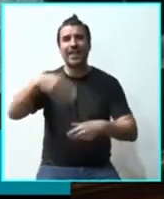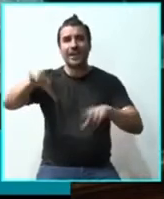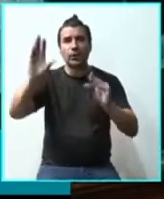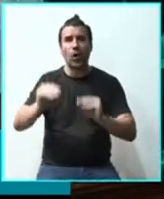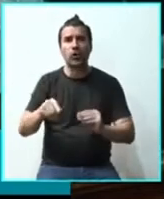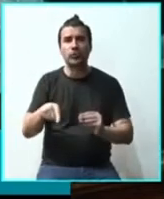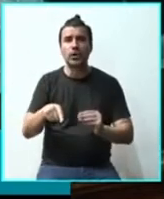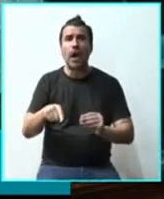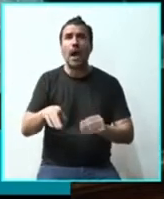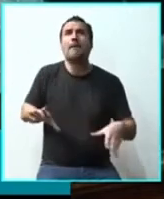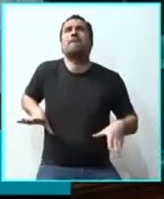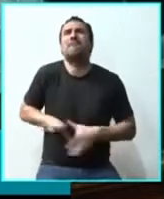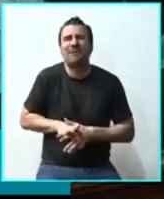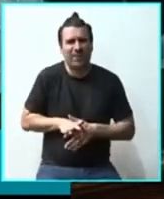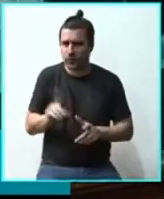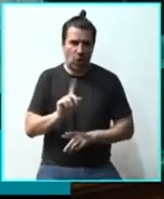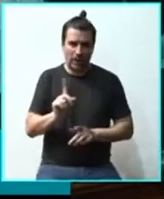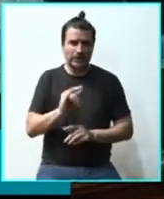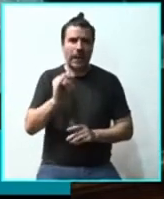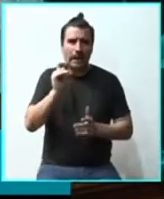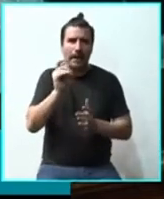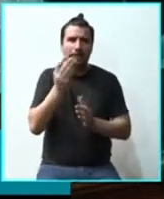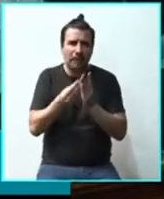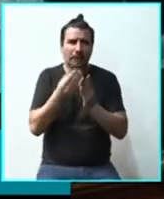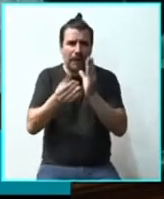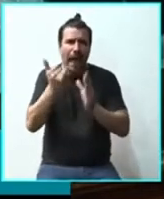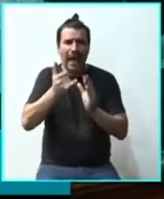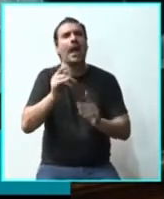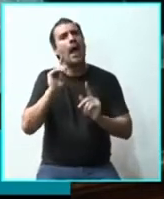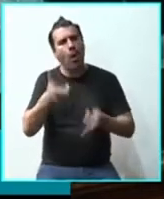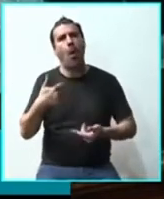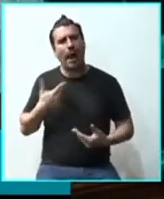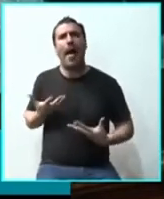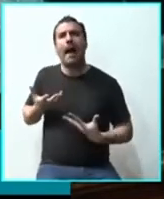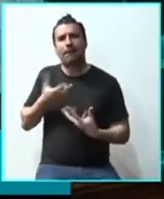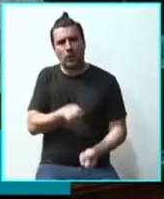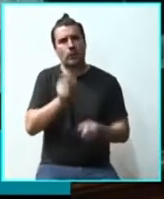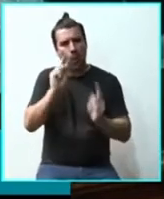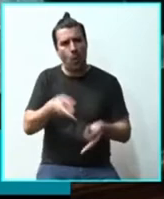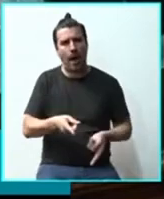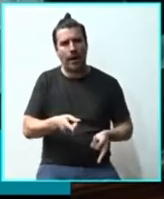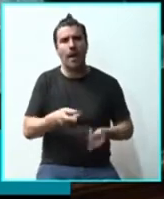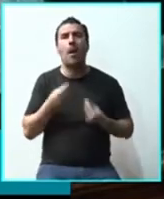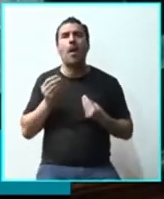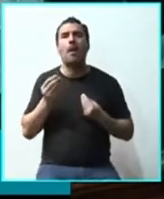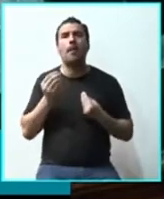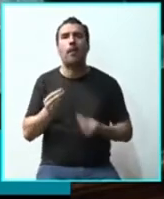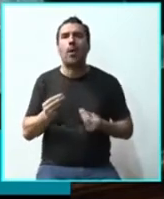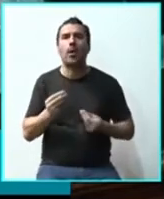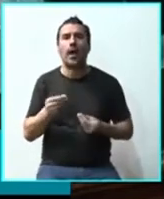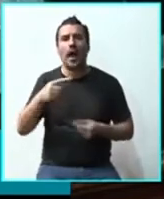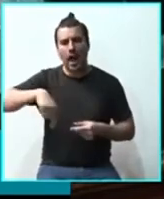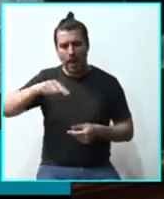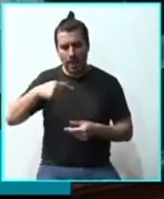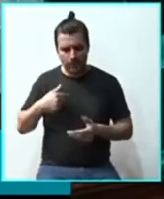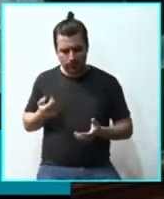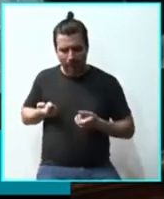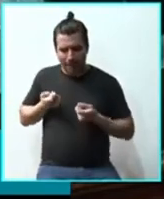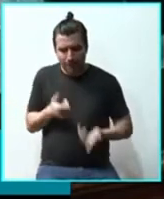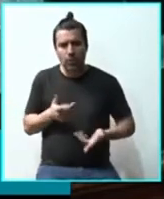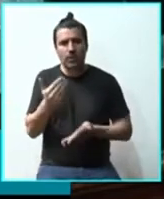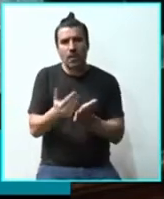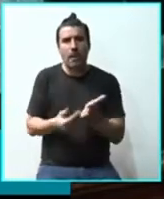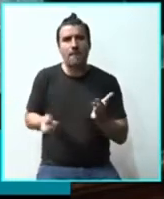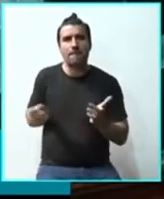hecho aportes para que la sociedad civil pueda participar y ser oída, porque hemos hecho otro aporte más, que es el que haya una